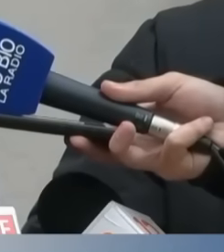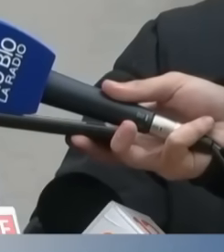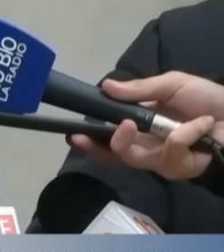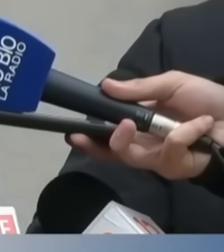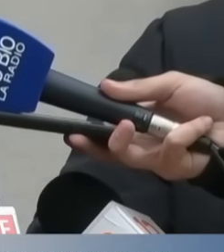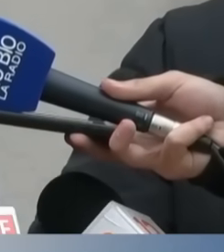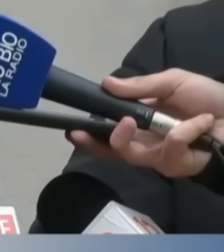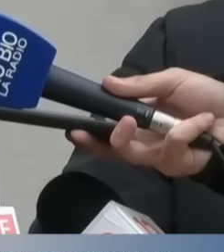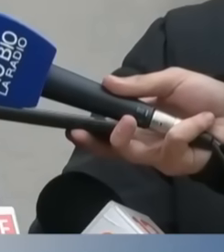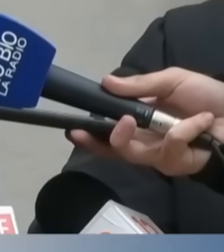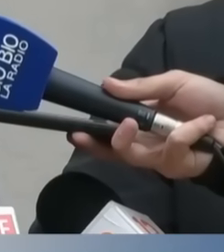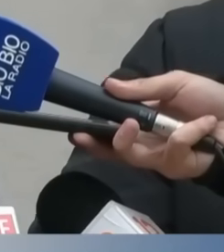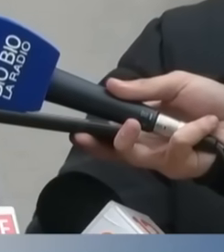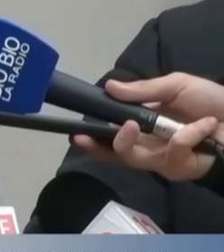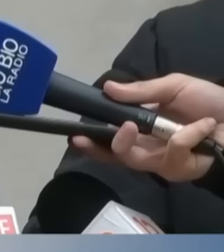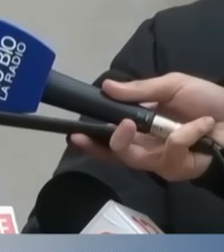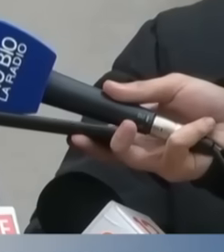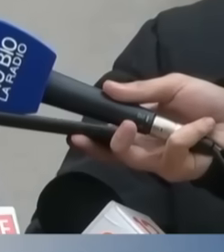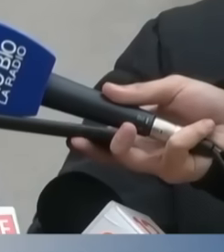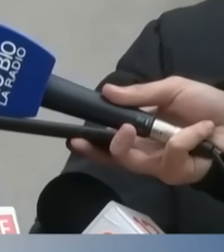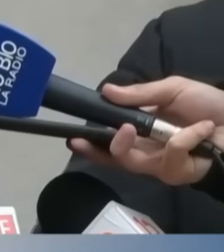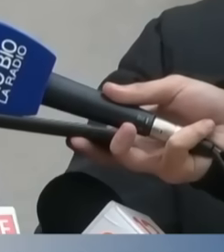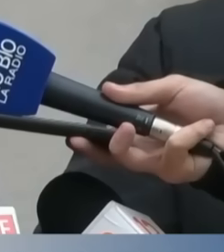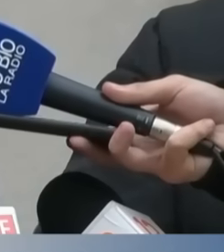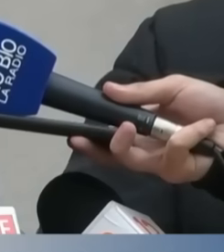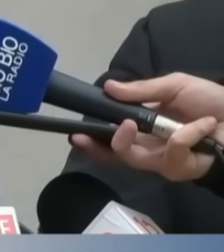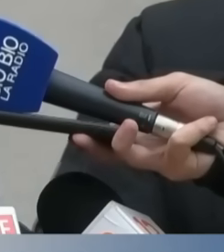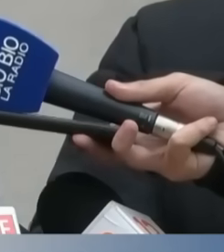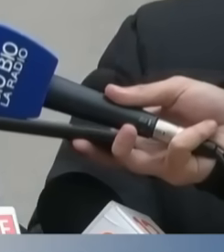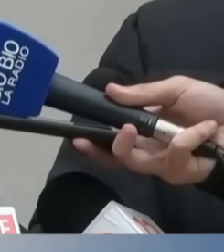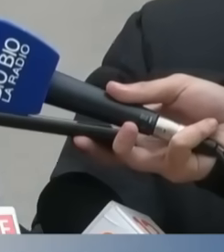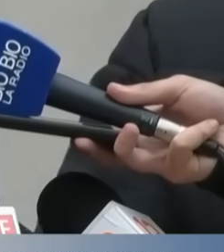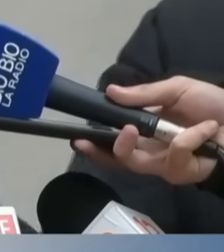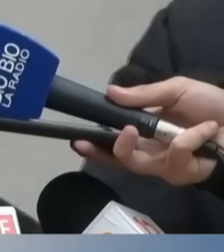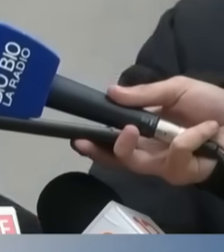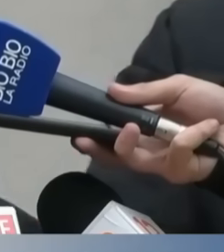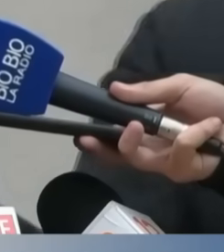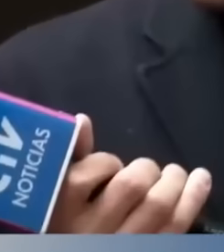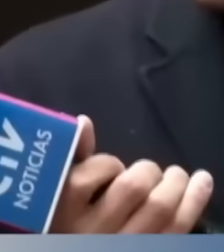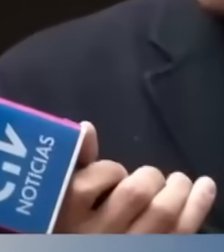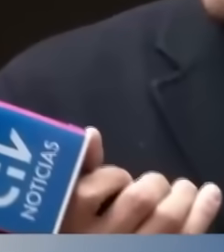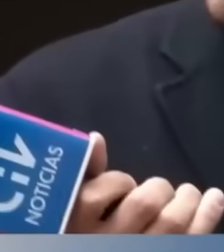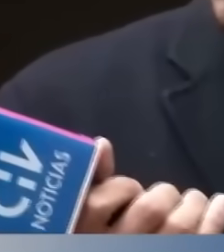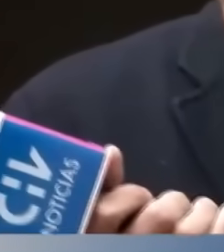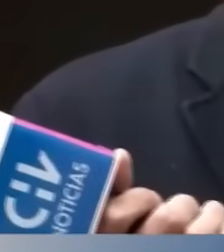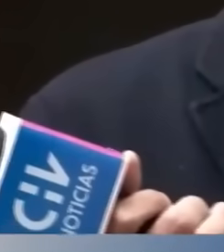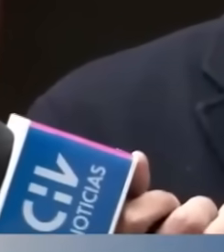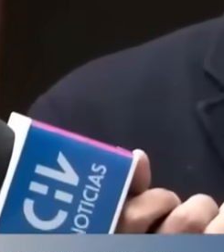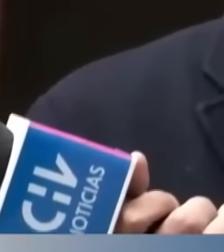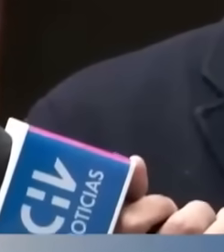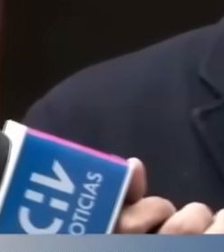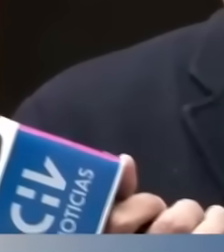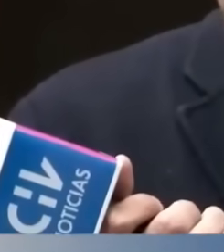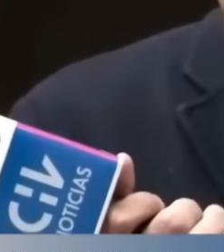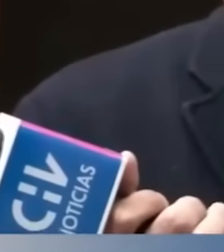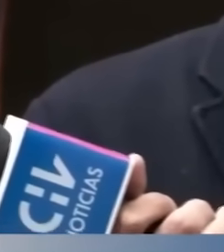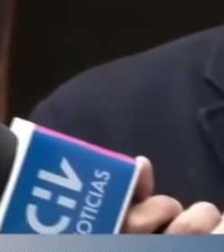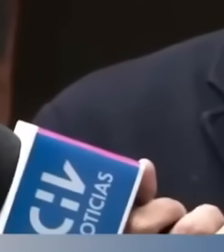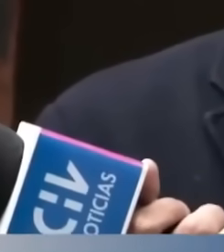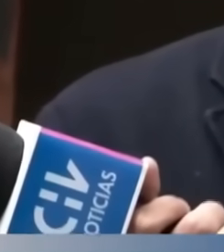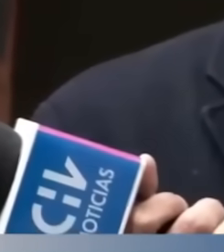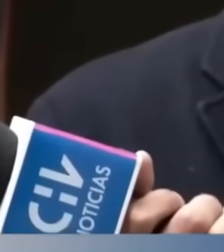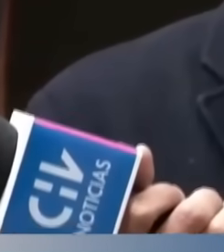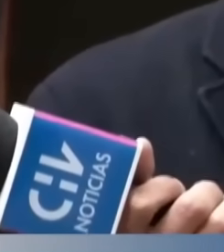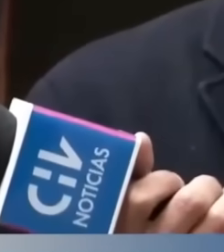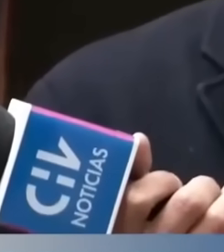muchas décadas con gente con mucha experiencia, pero que si hoy día estamos en un momento en que como país necesitamos elevar estándares de probidad y